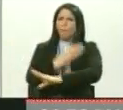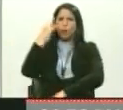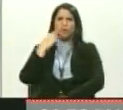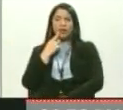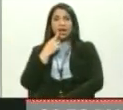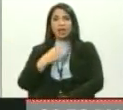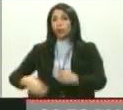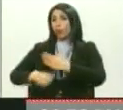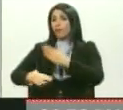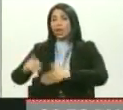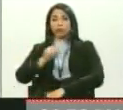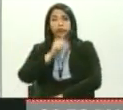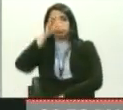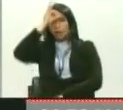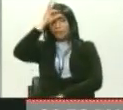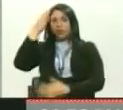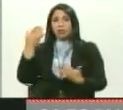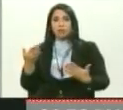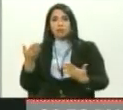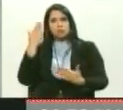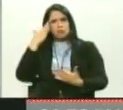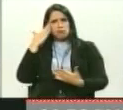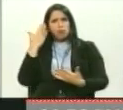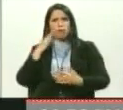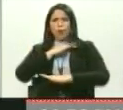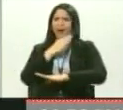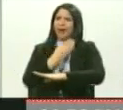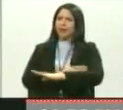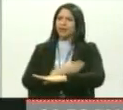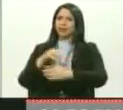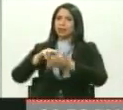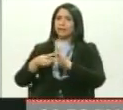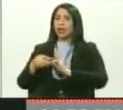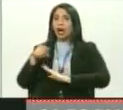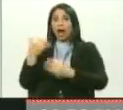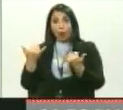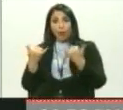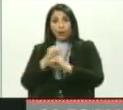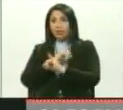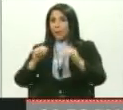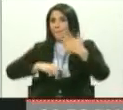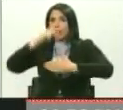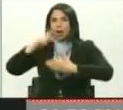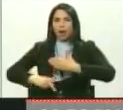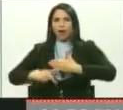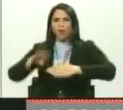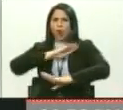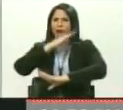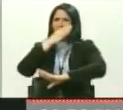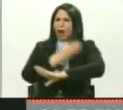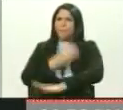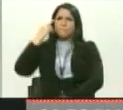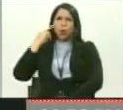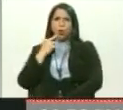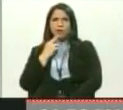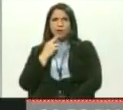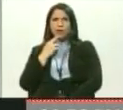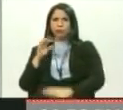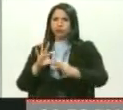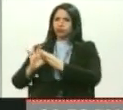sabíamos lo fuerte que era. Ahora ya es un plan de la Furia Bolivariana en